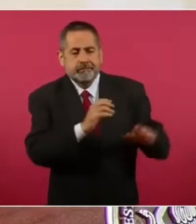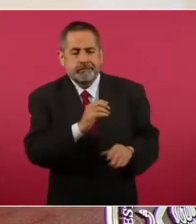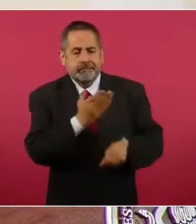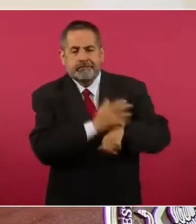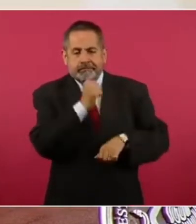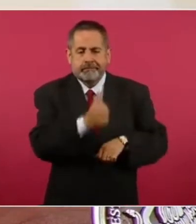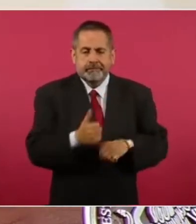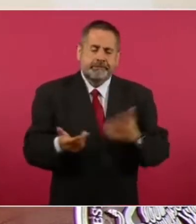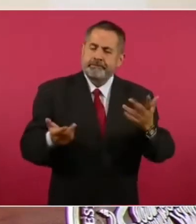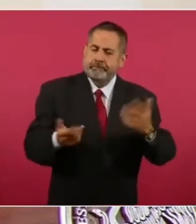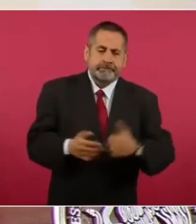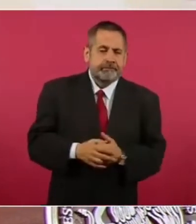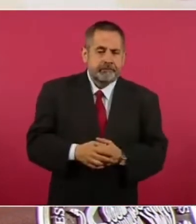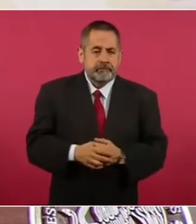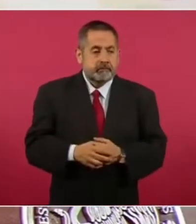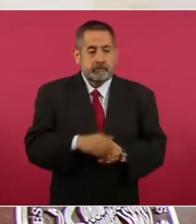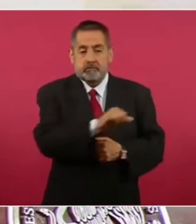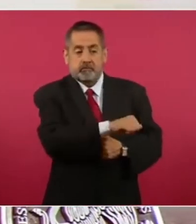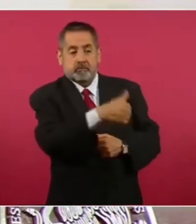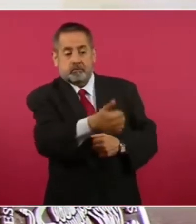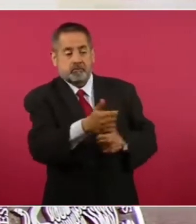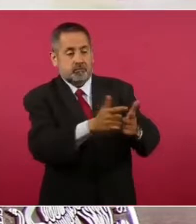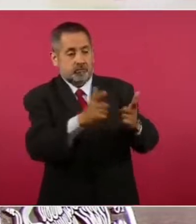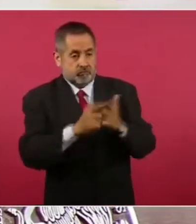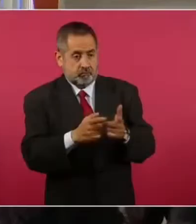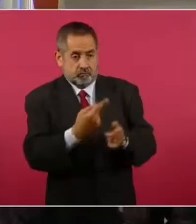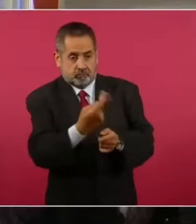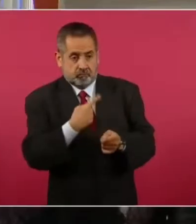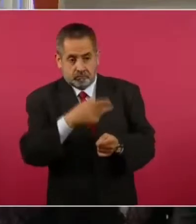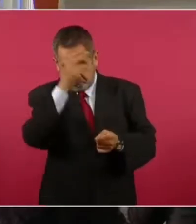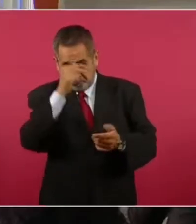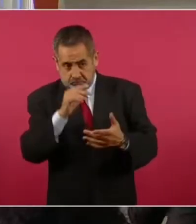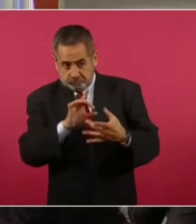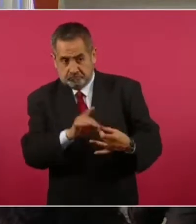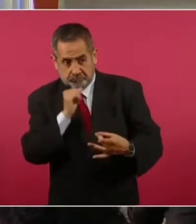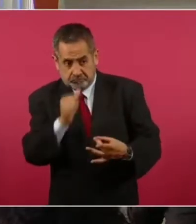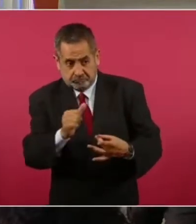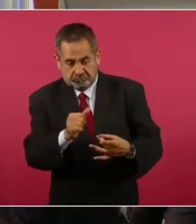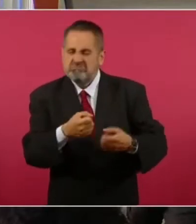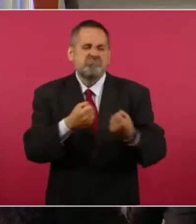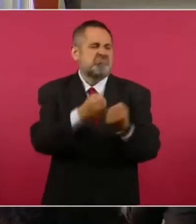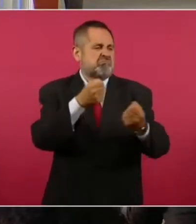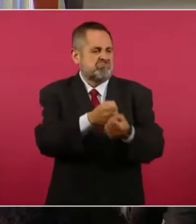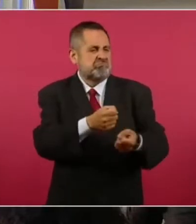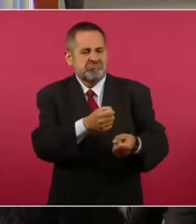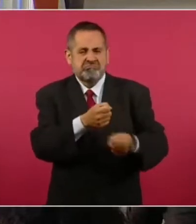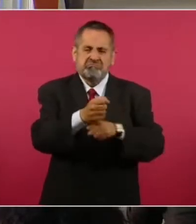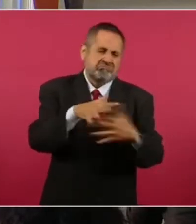Los que no tenían acuerdo, pues eso